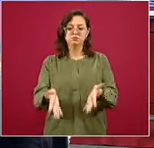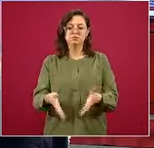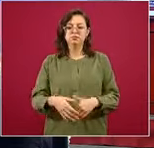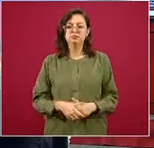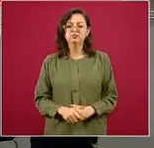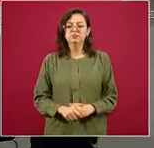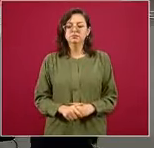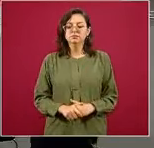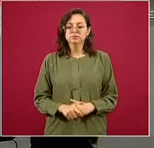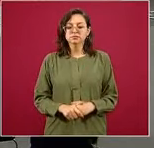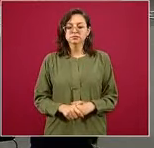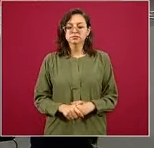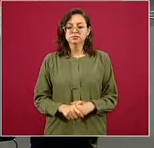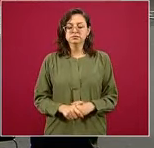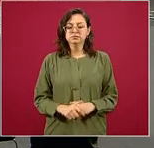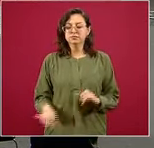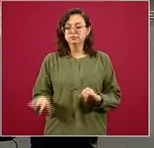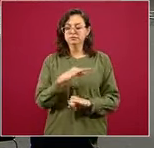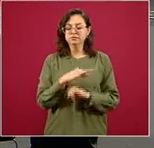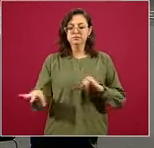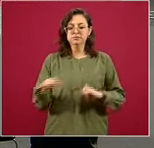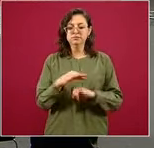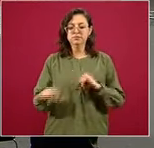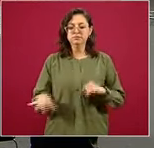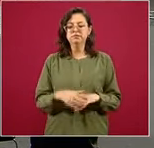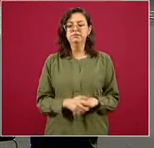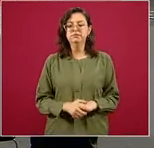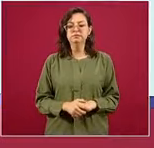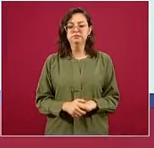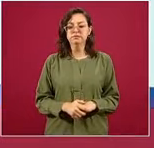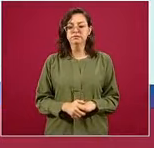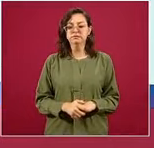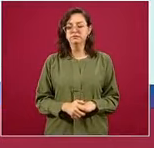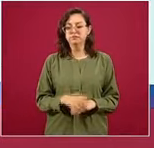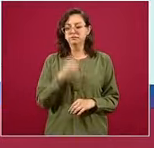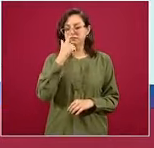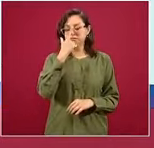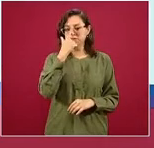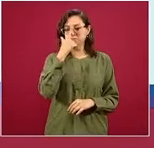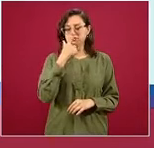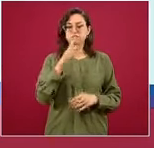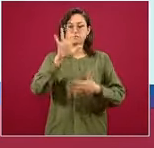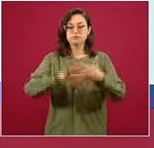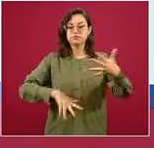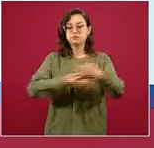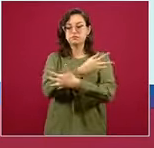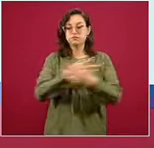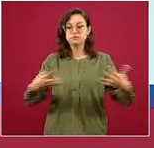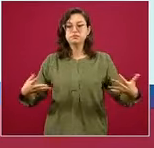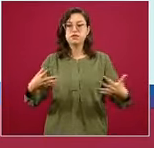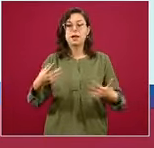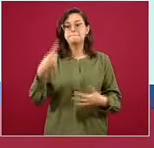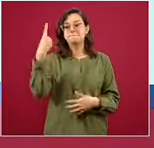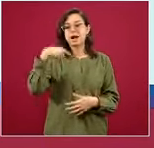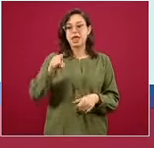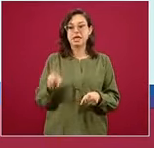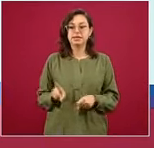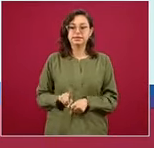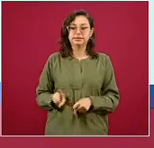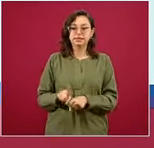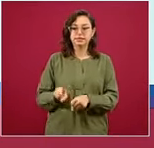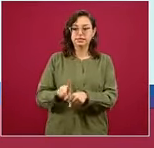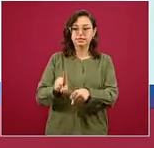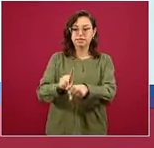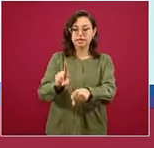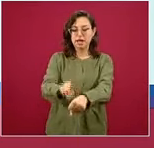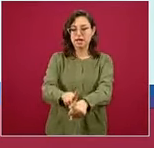presentarse. Y hasta el final está el mosaico de este diagrama que algunos le llaman